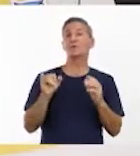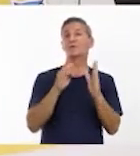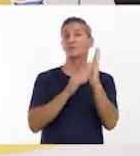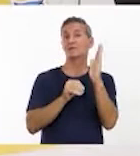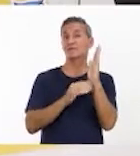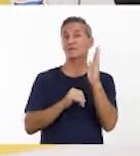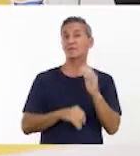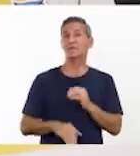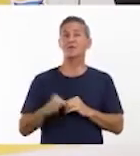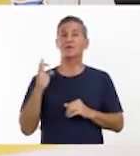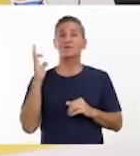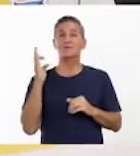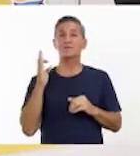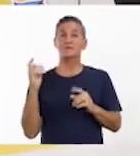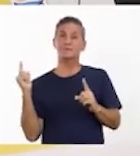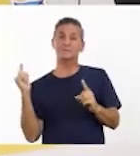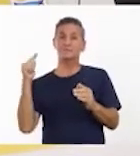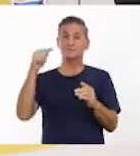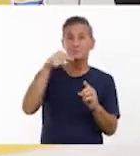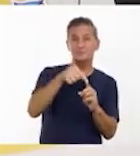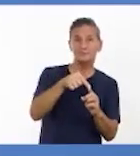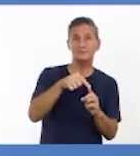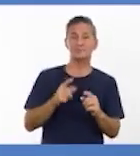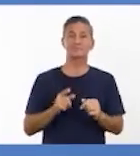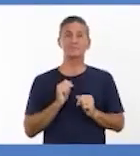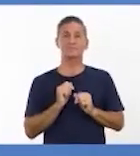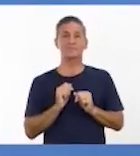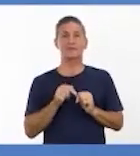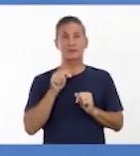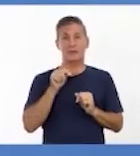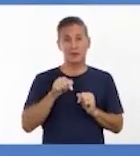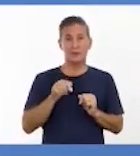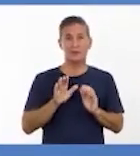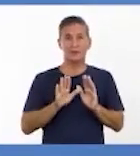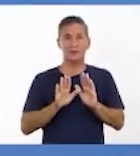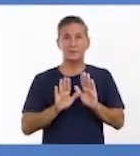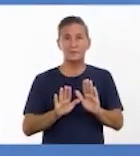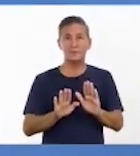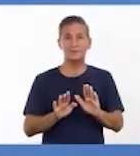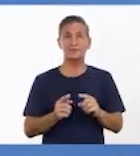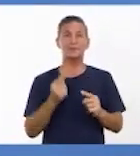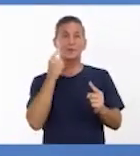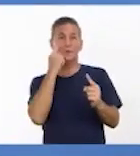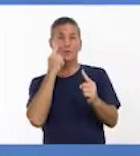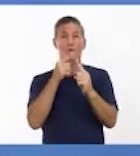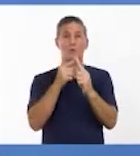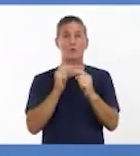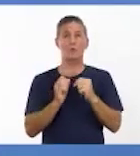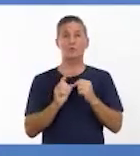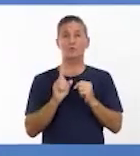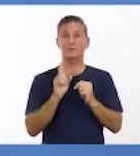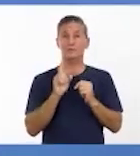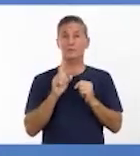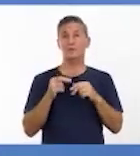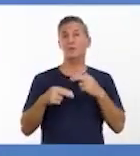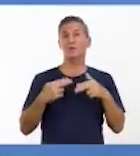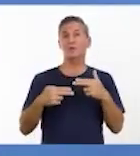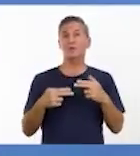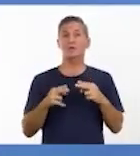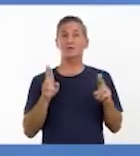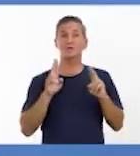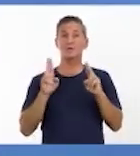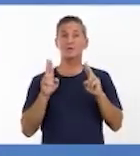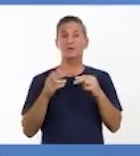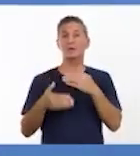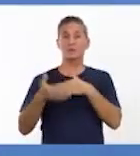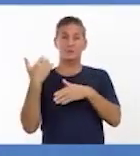semestre en febrero hasta la actualidad. Para ello nos detendremos en los objetivos que